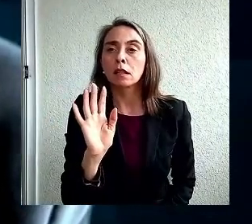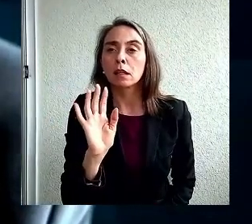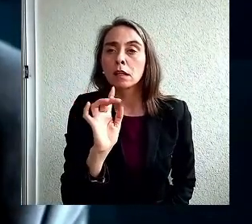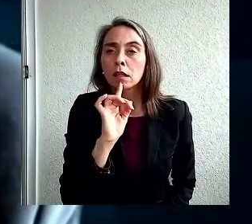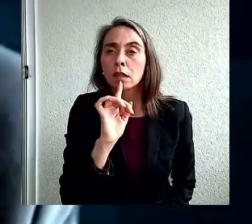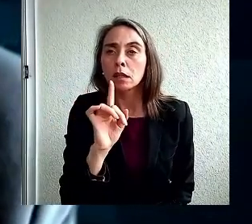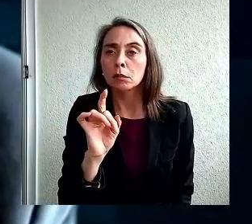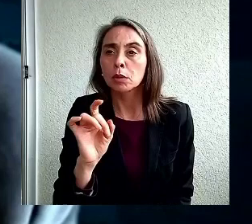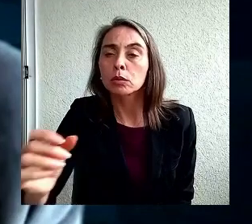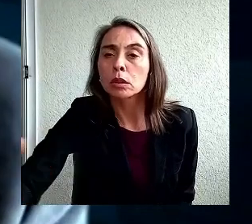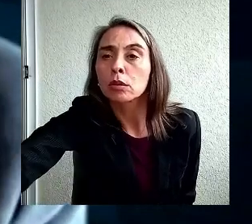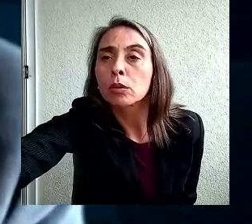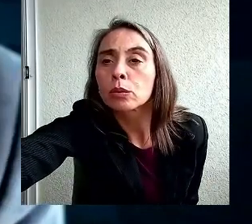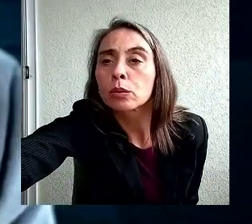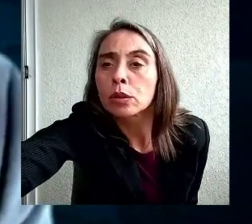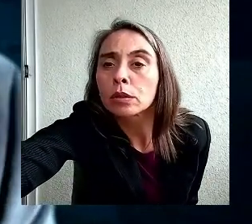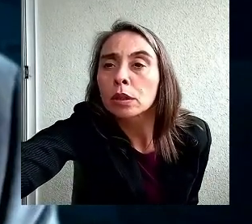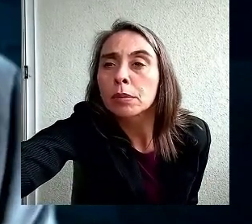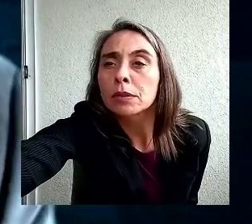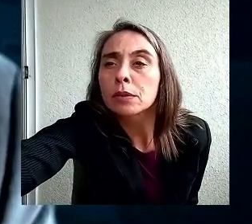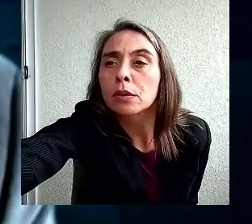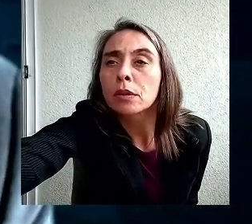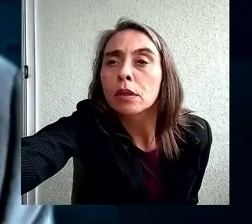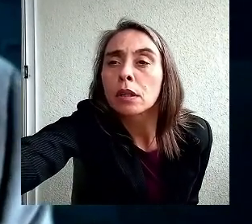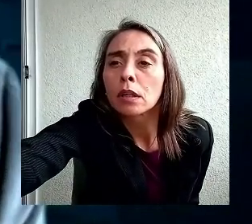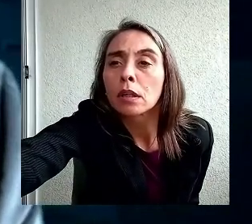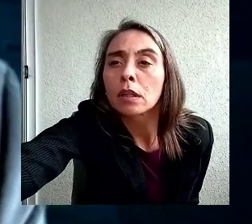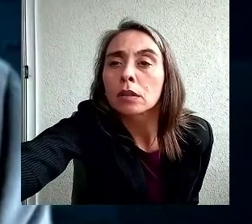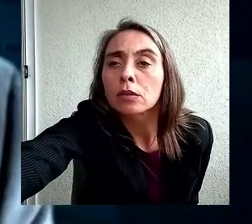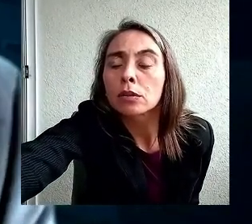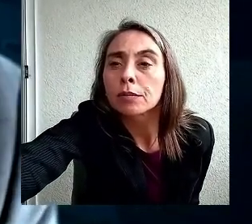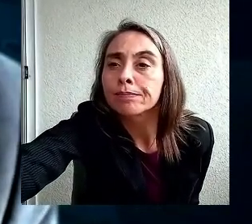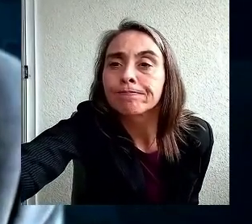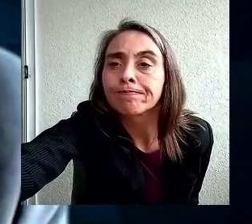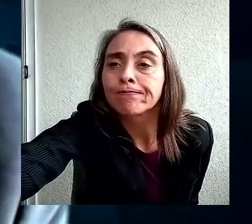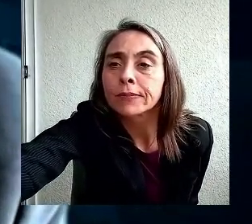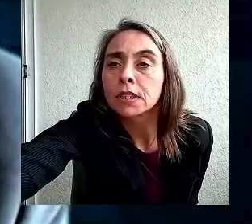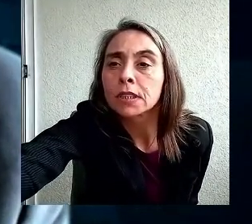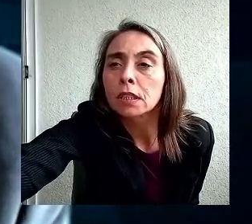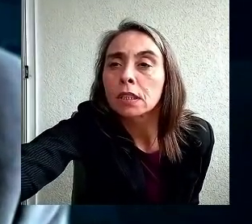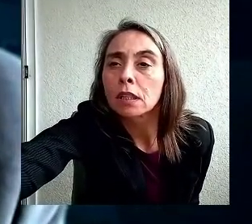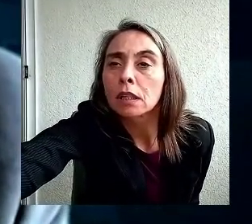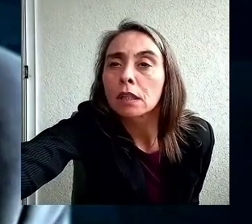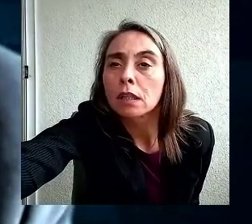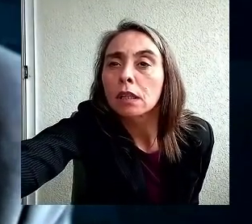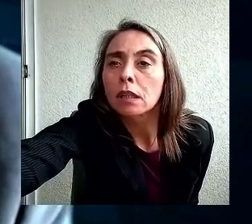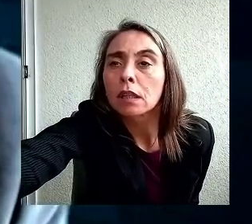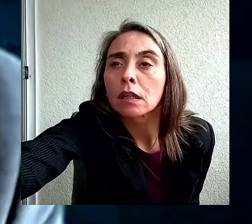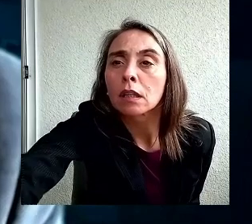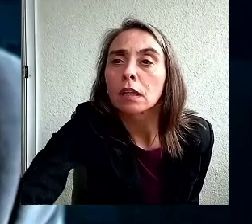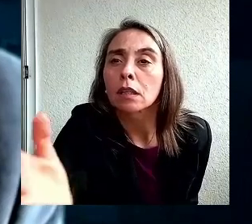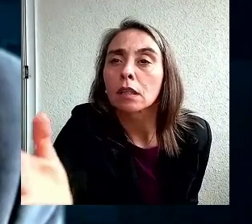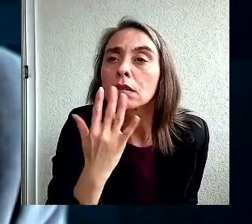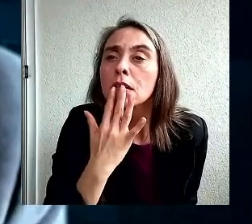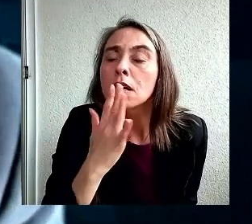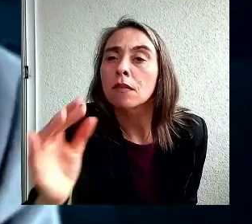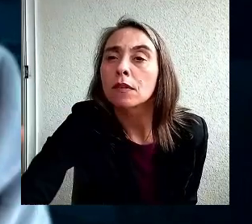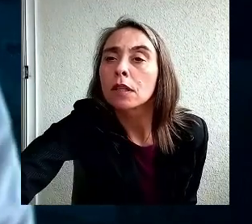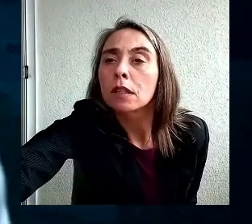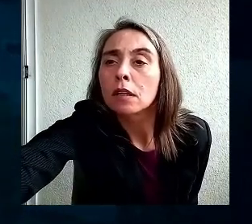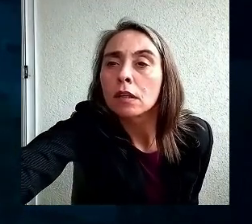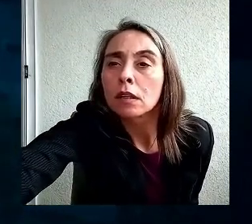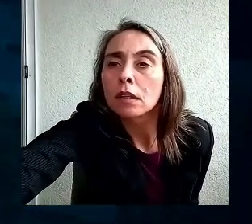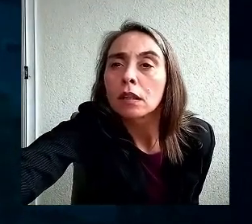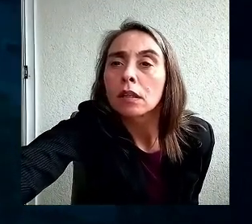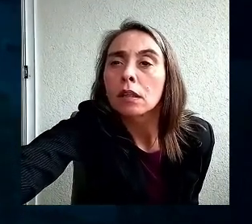tomar. Anthony hablaba de que hay dos tendencias de investigación, ¿no es cierto? Hay una tendencia que es de